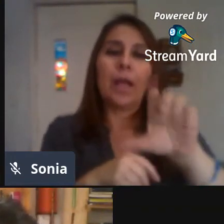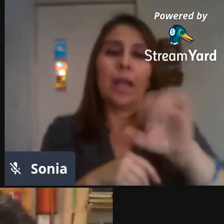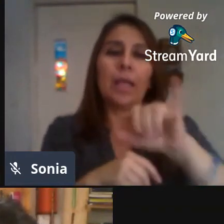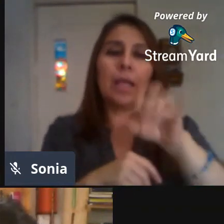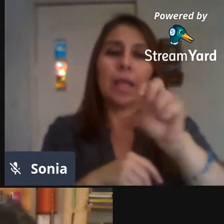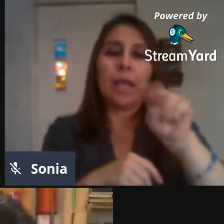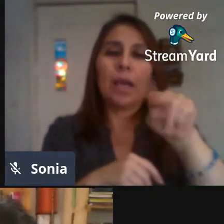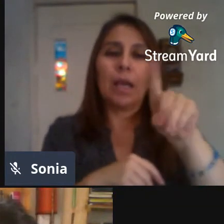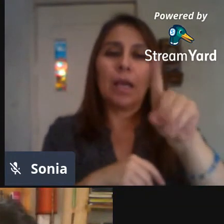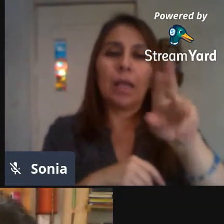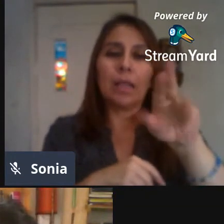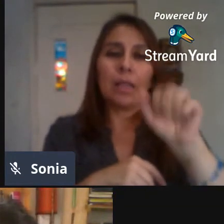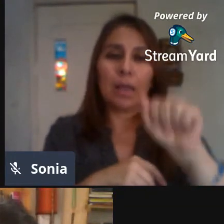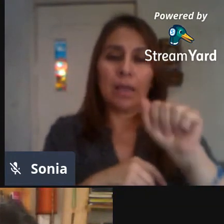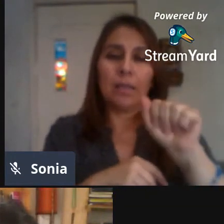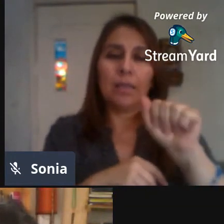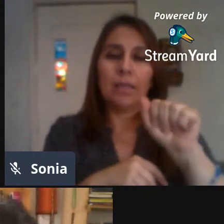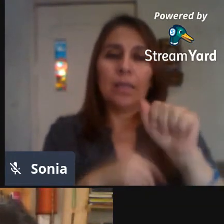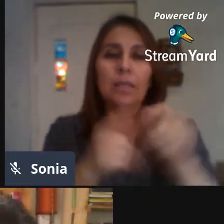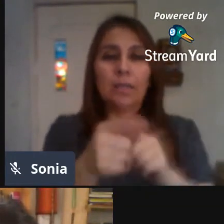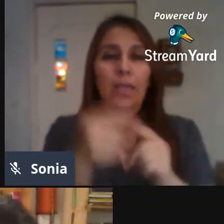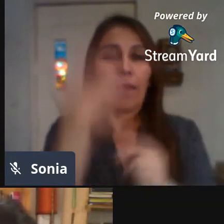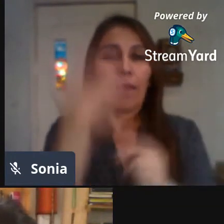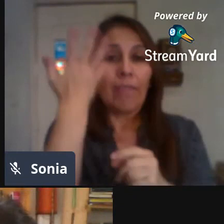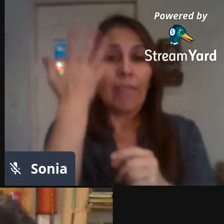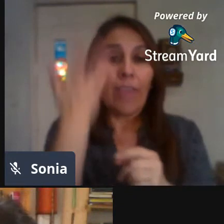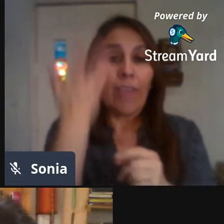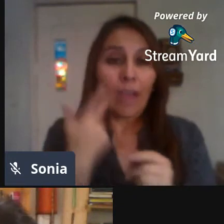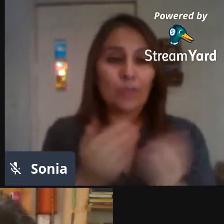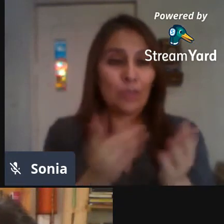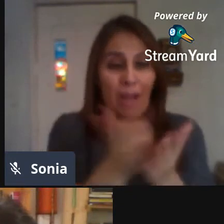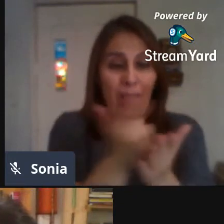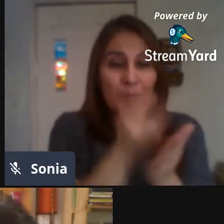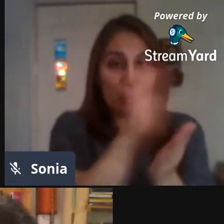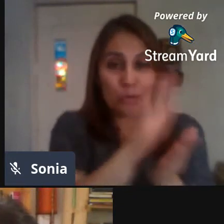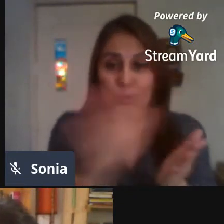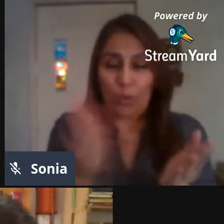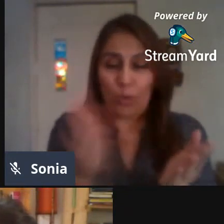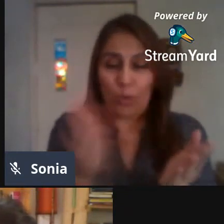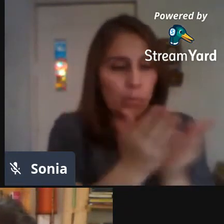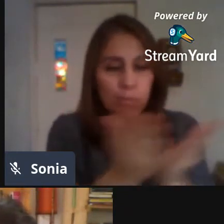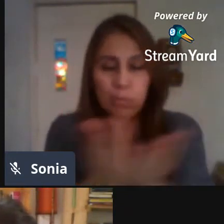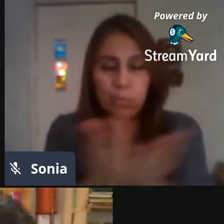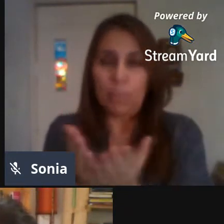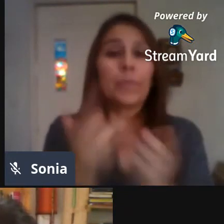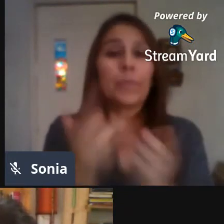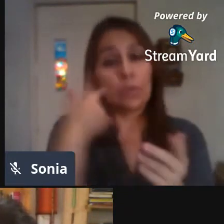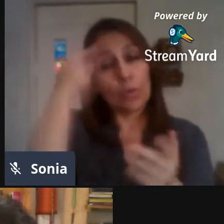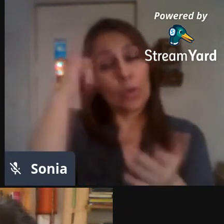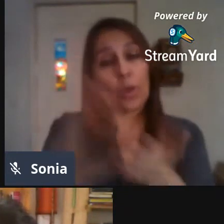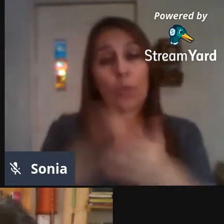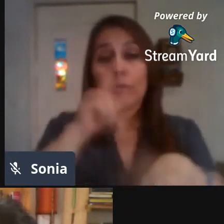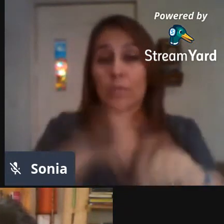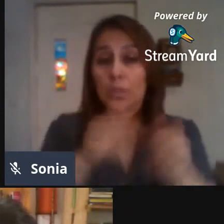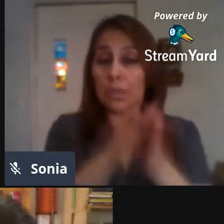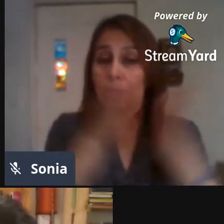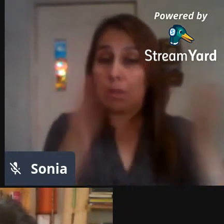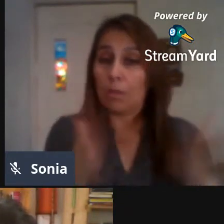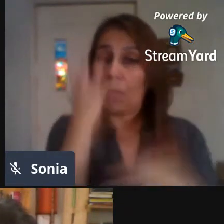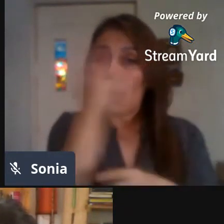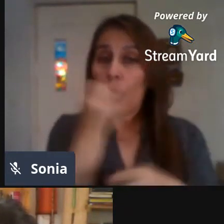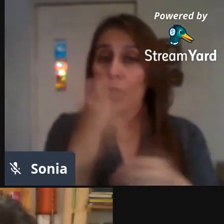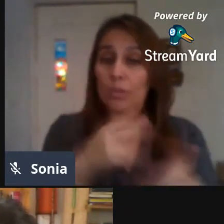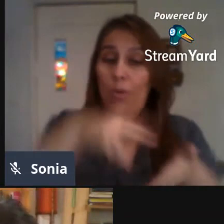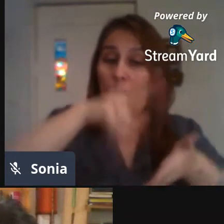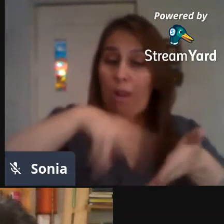diarios entonces esta ha sido una época muy bonita porque hemos podido leer bastante y justamente yo leo pensando en mi escritura si